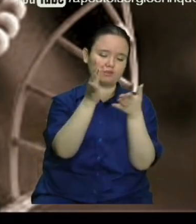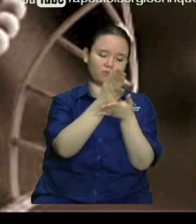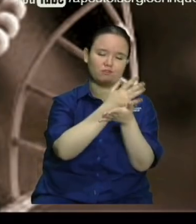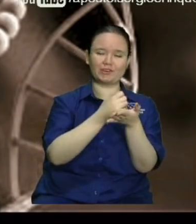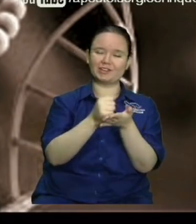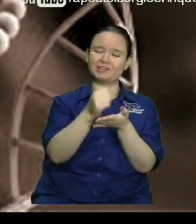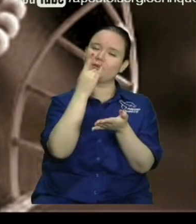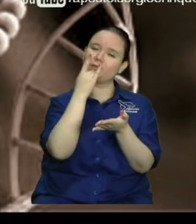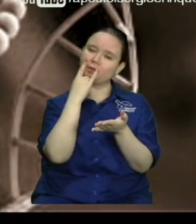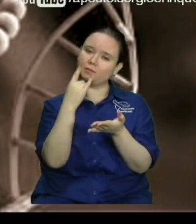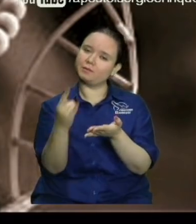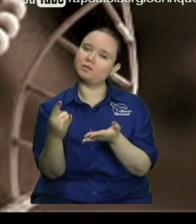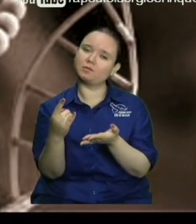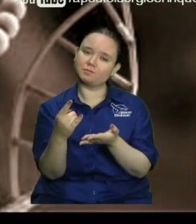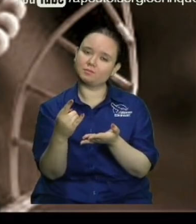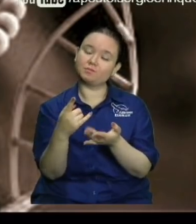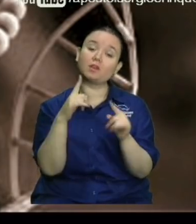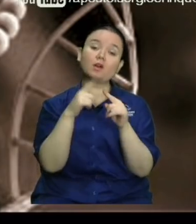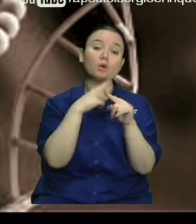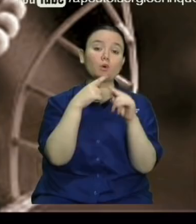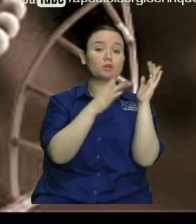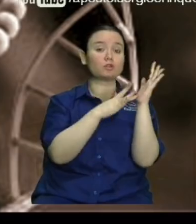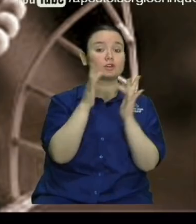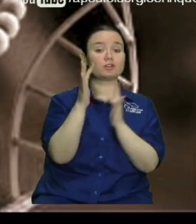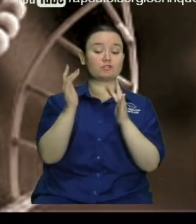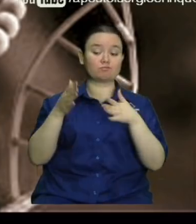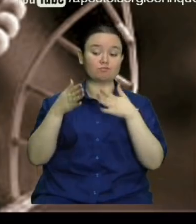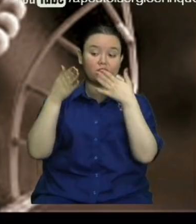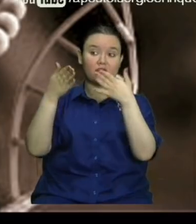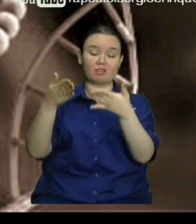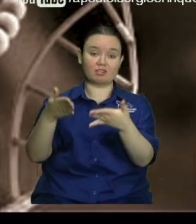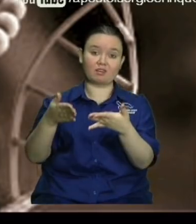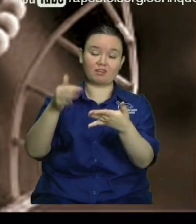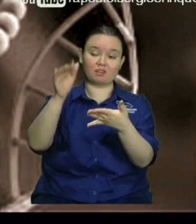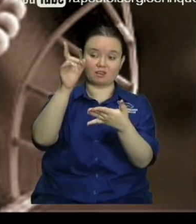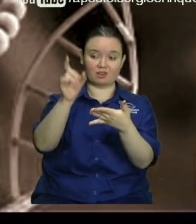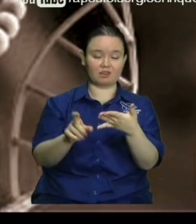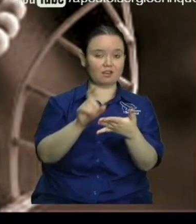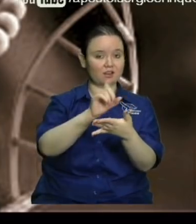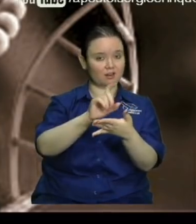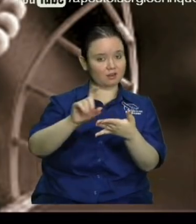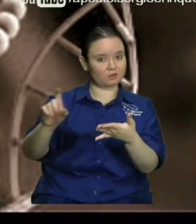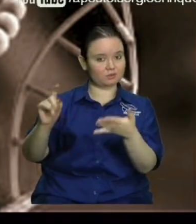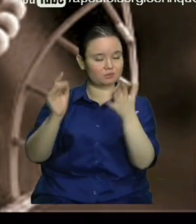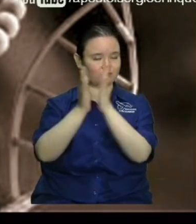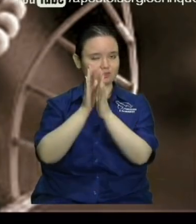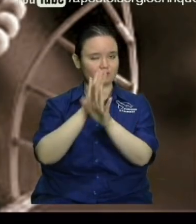expiación, cuando Jesús se entregue a sí mismo y vaya a la cruz,